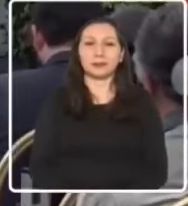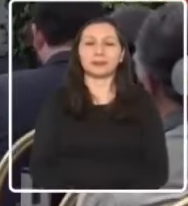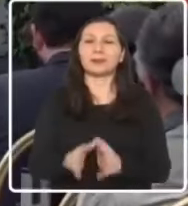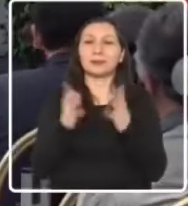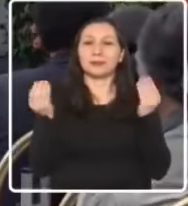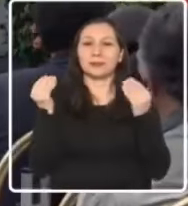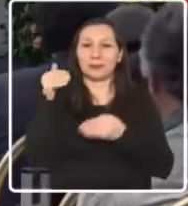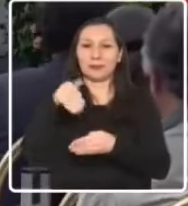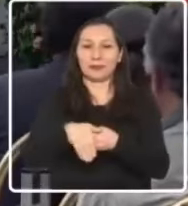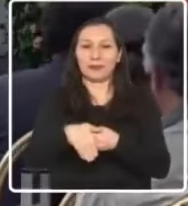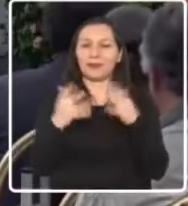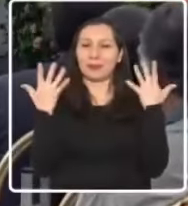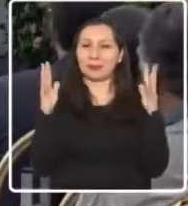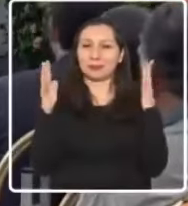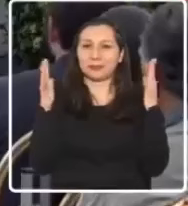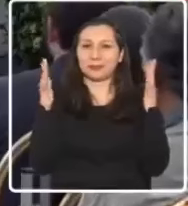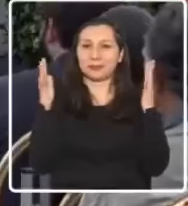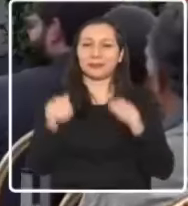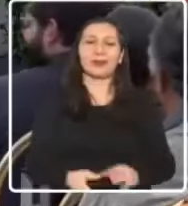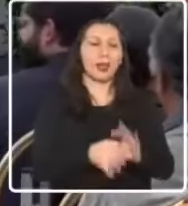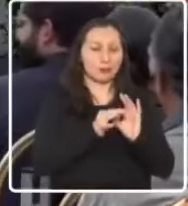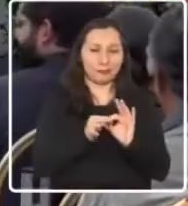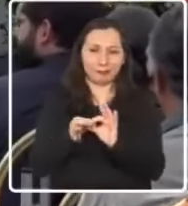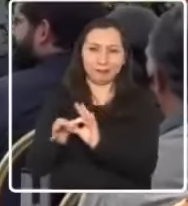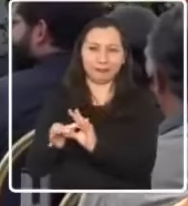Muy buenas tardes. Muchas gracias.